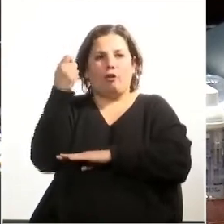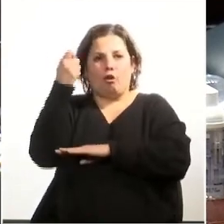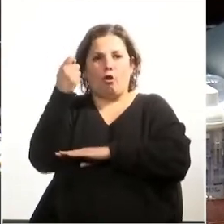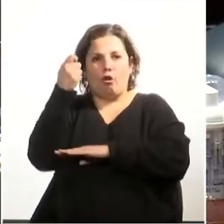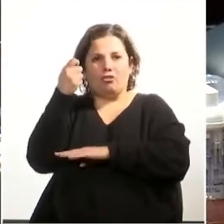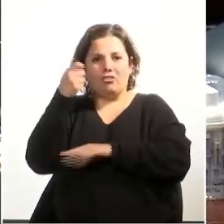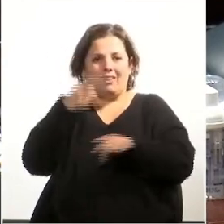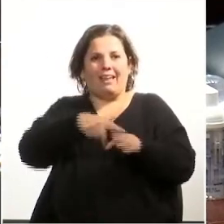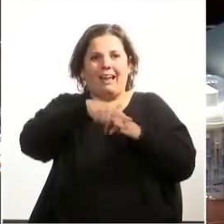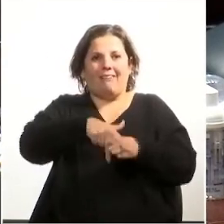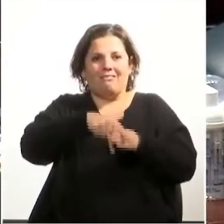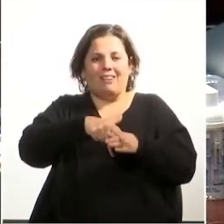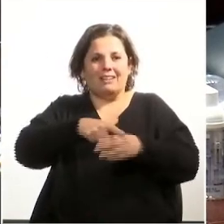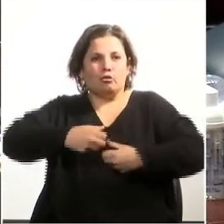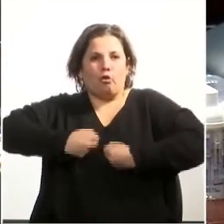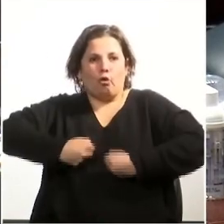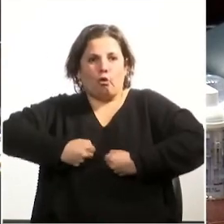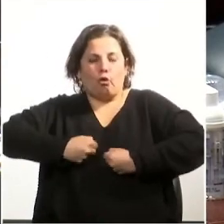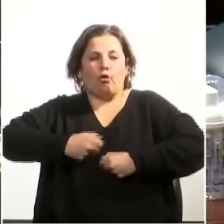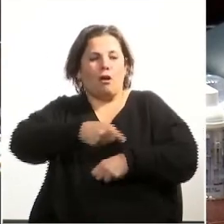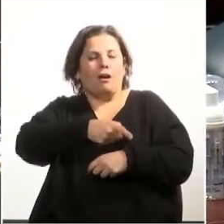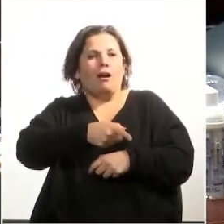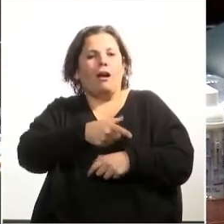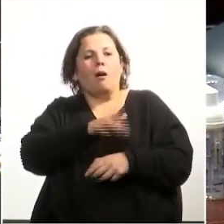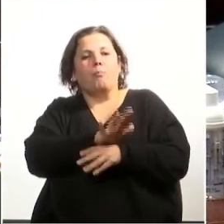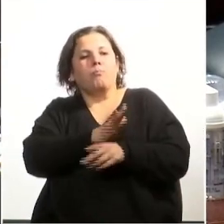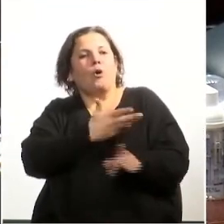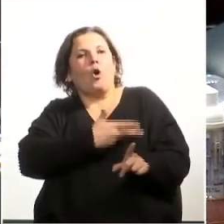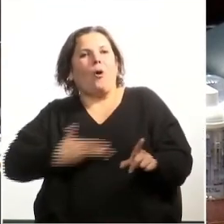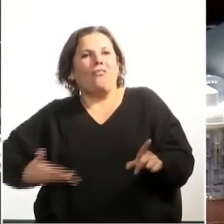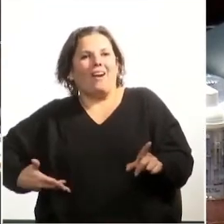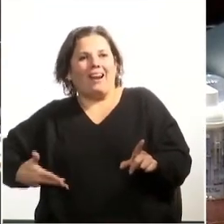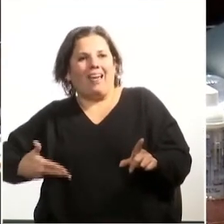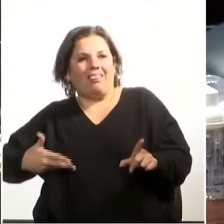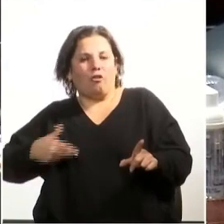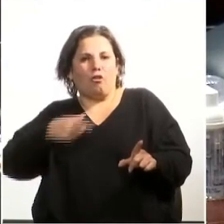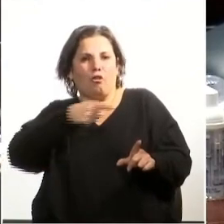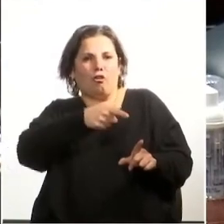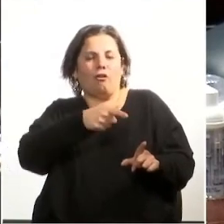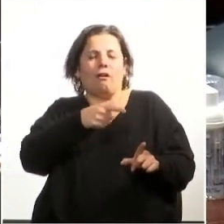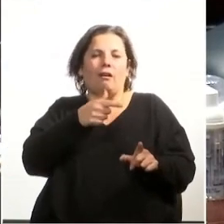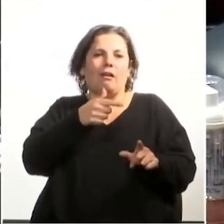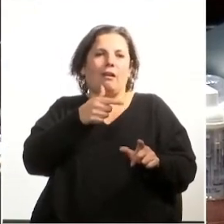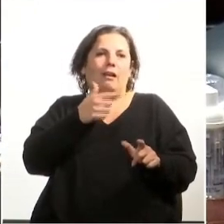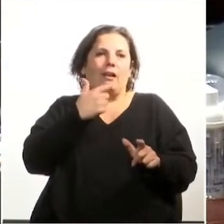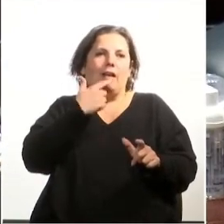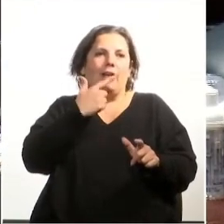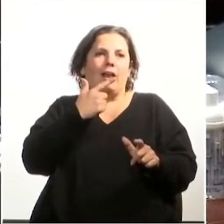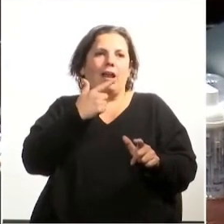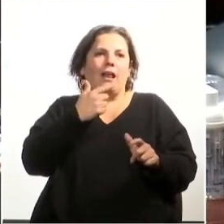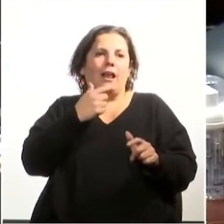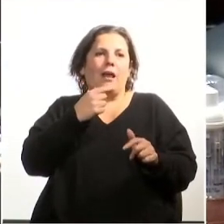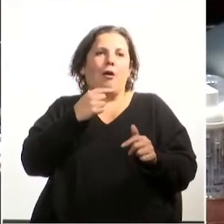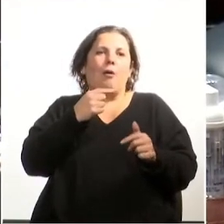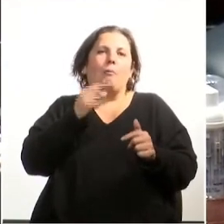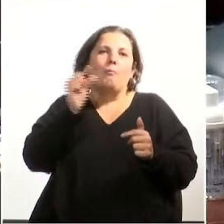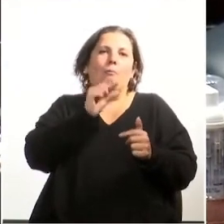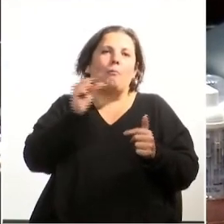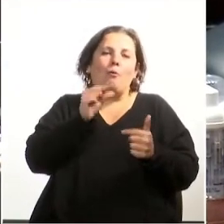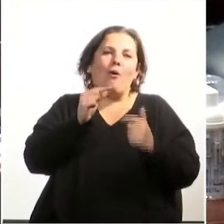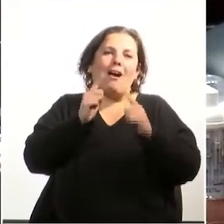a Don Sancho, a quien había investido como gobernador de la ínsula de Barataria: pocas